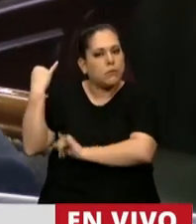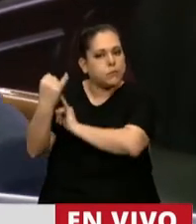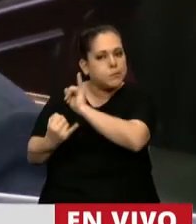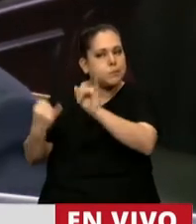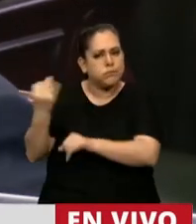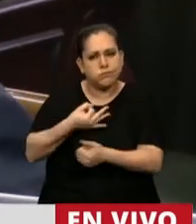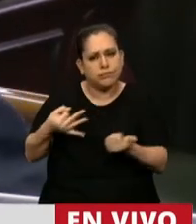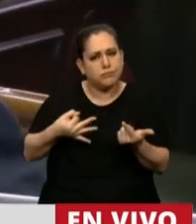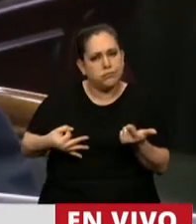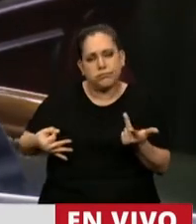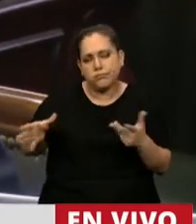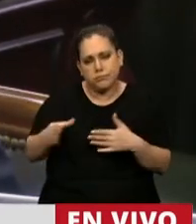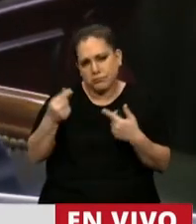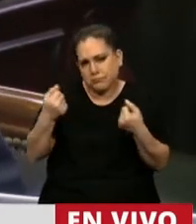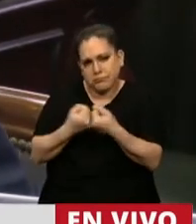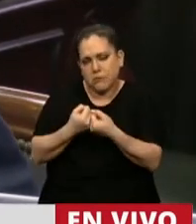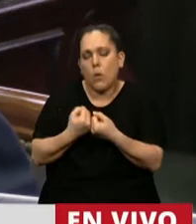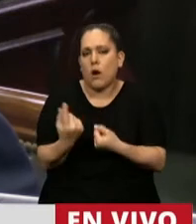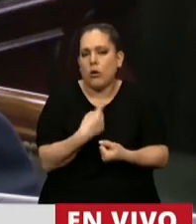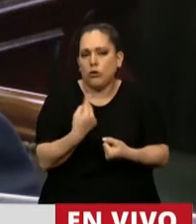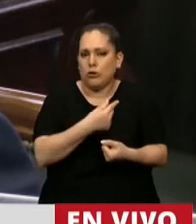correctamente y nosotros